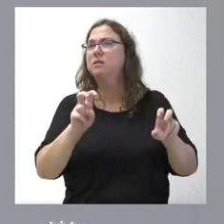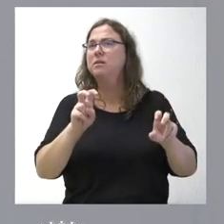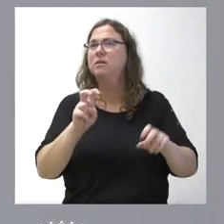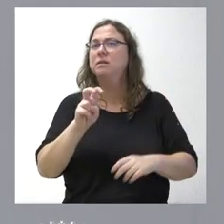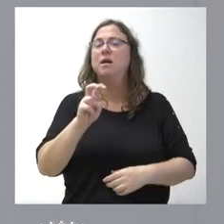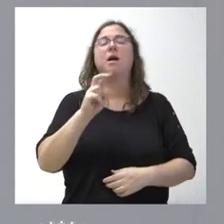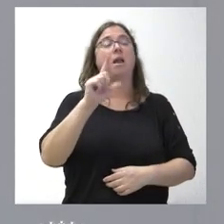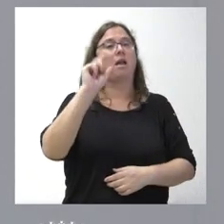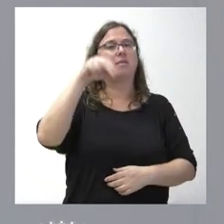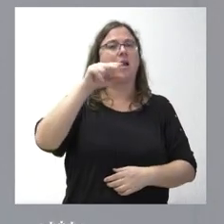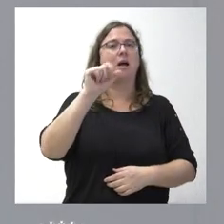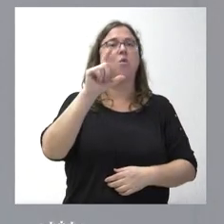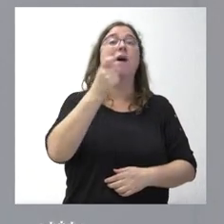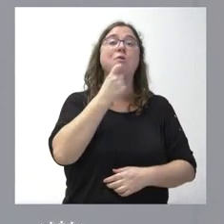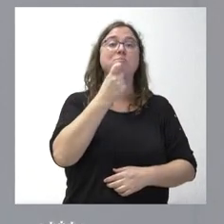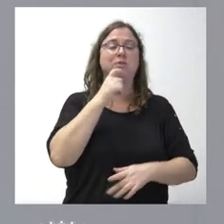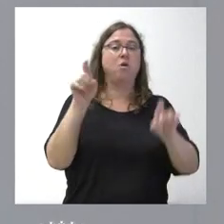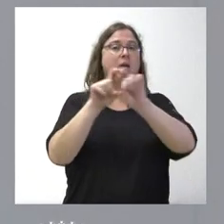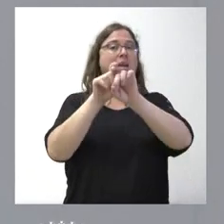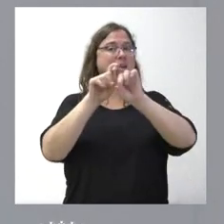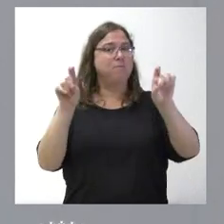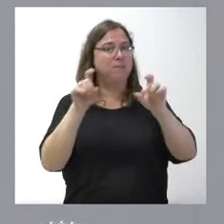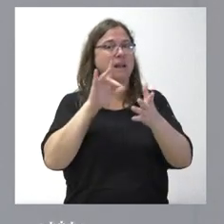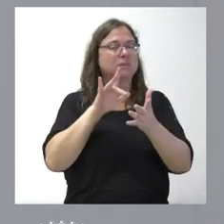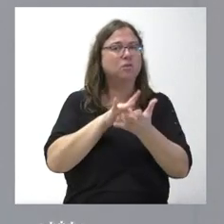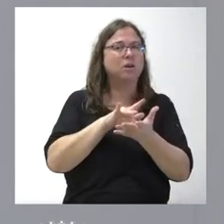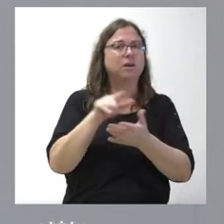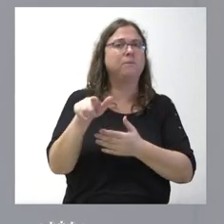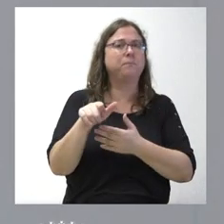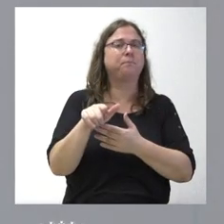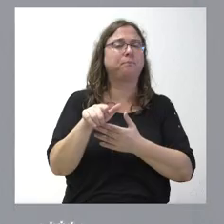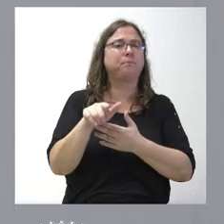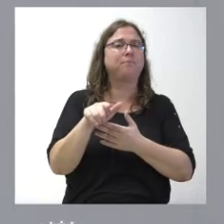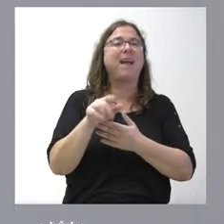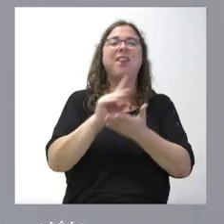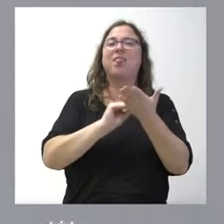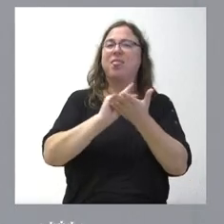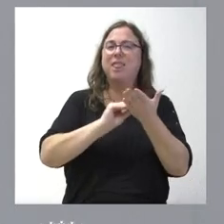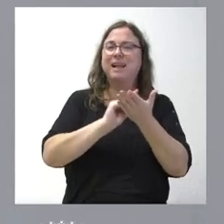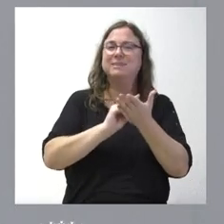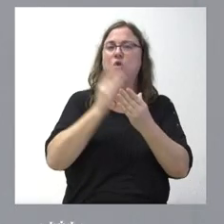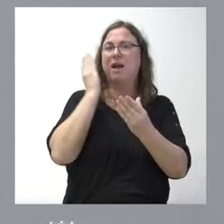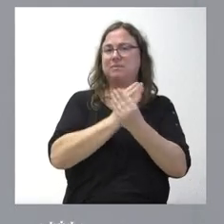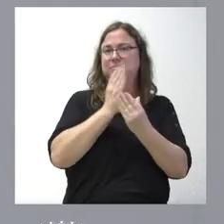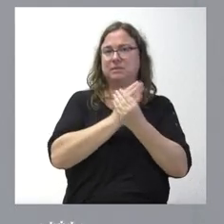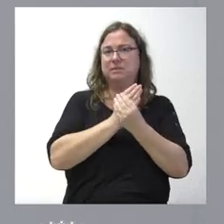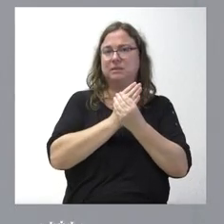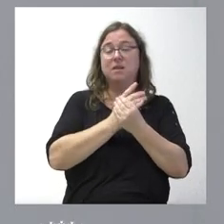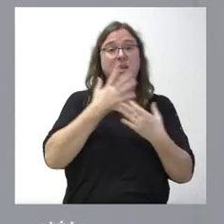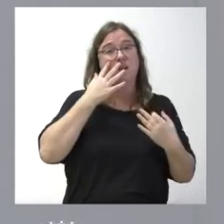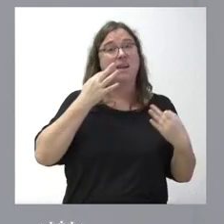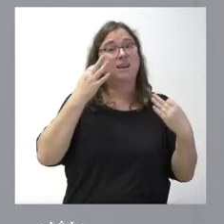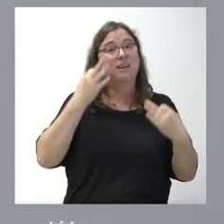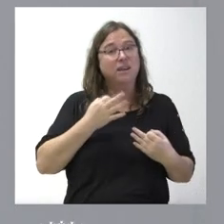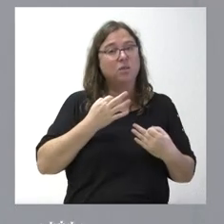aluminio Es verdad que la empresa ha presentado un conjunto de datos y de expedientes y yo creo que como siempre